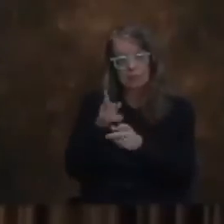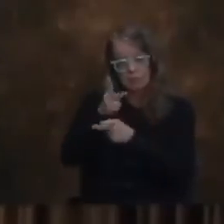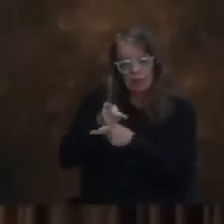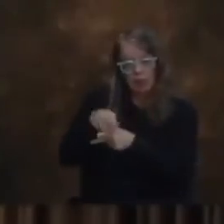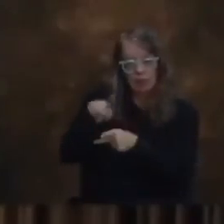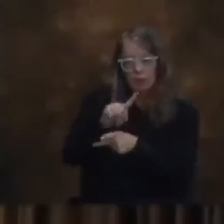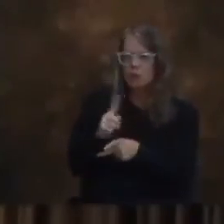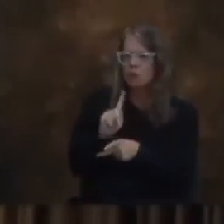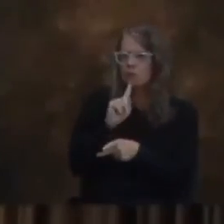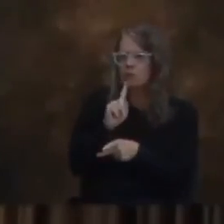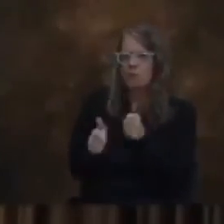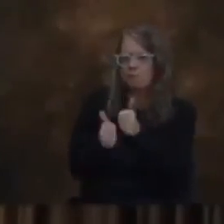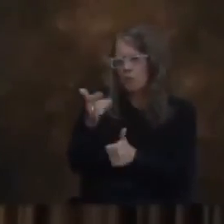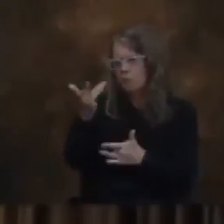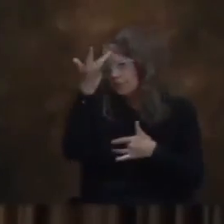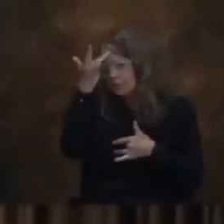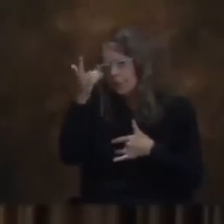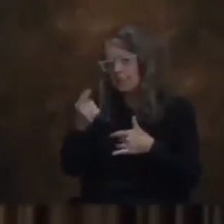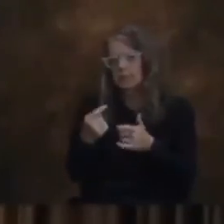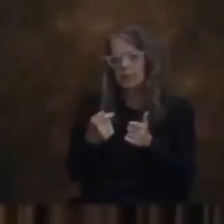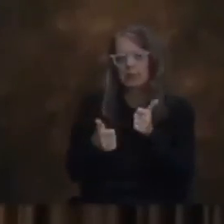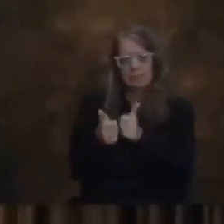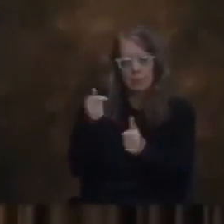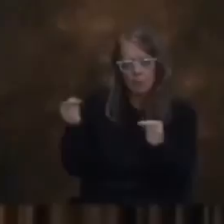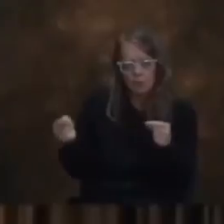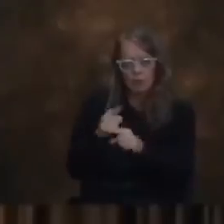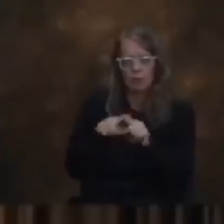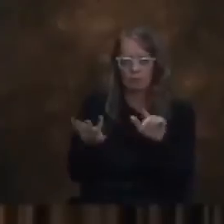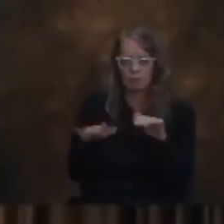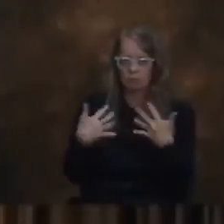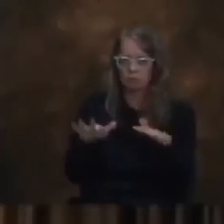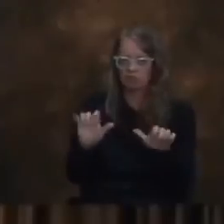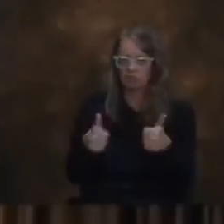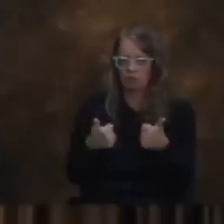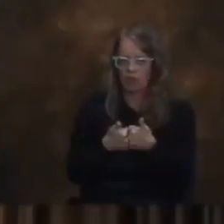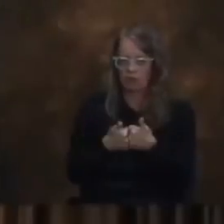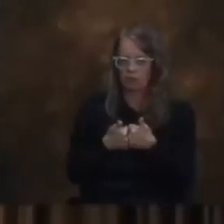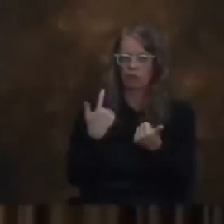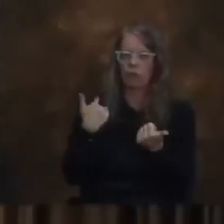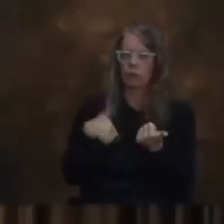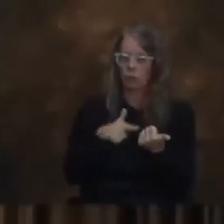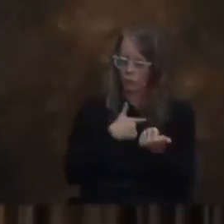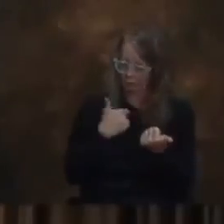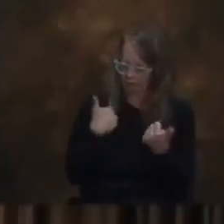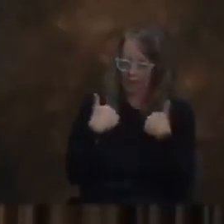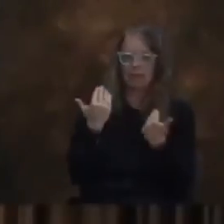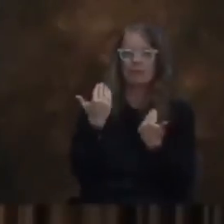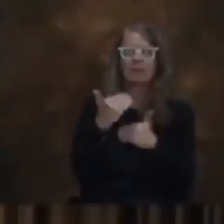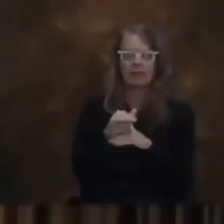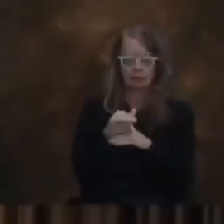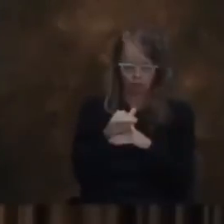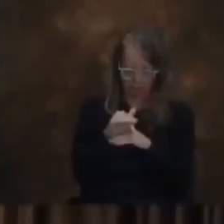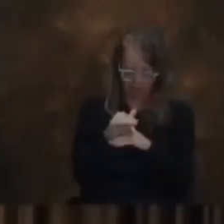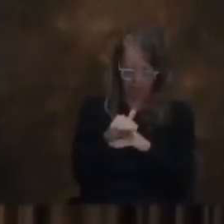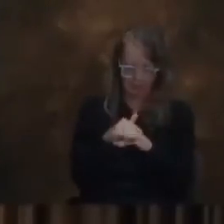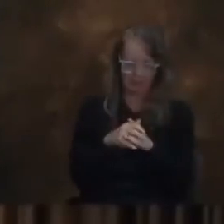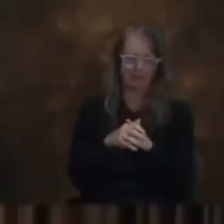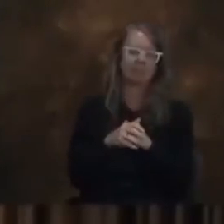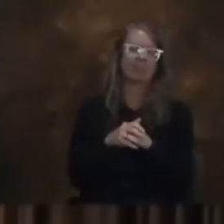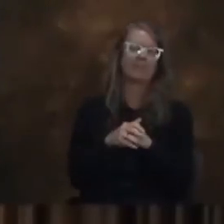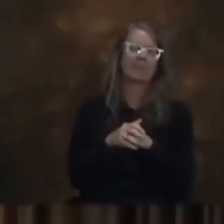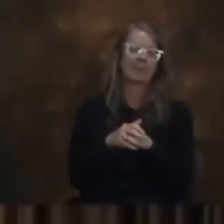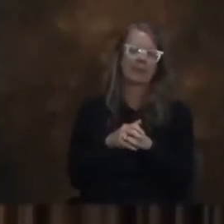más serias pero ha sido difícil nos hemos visto limitados desde gran manera por